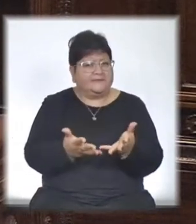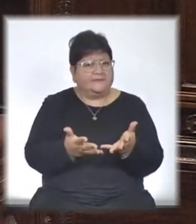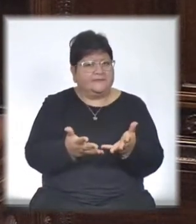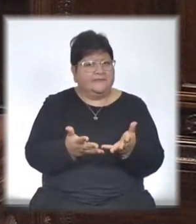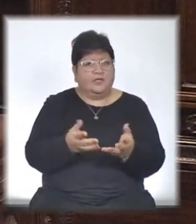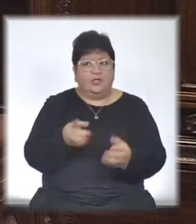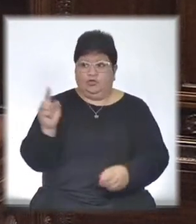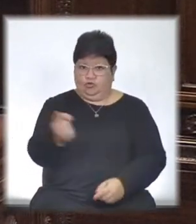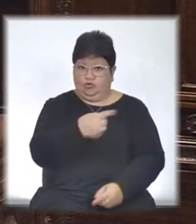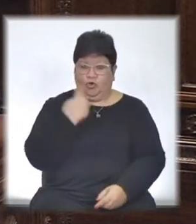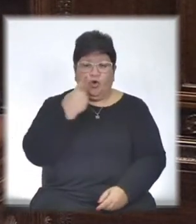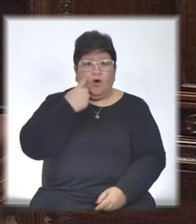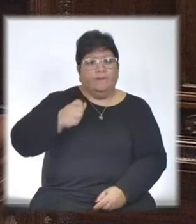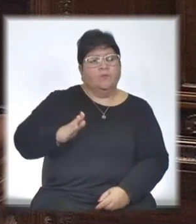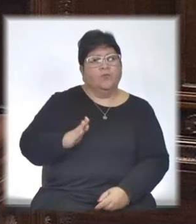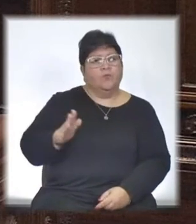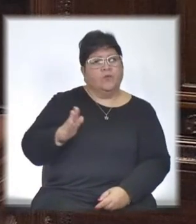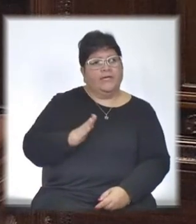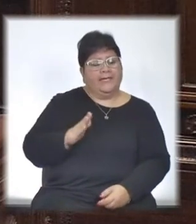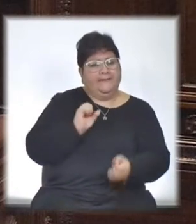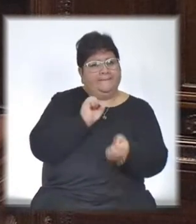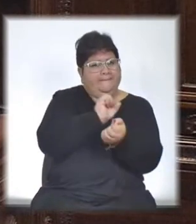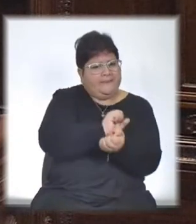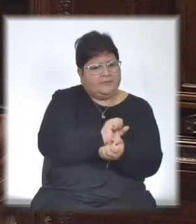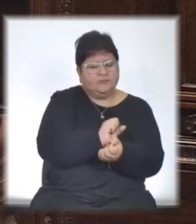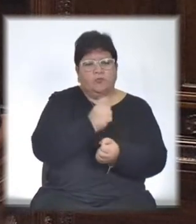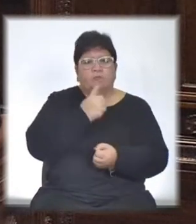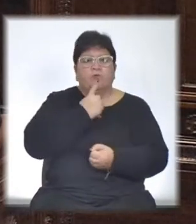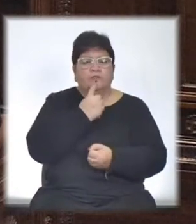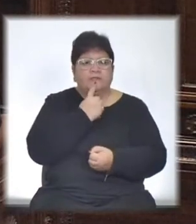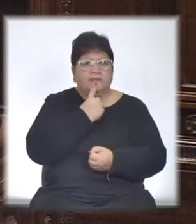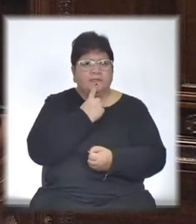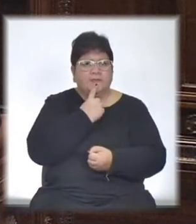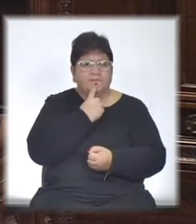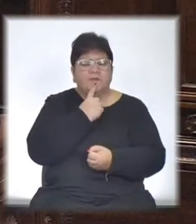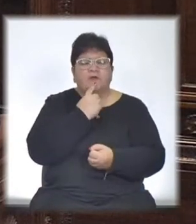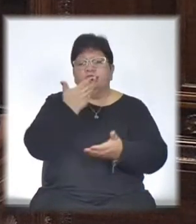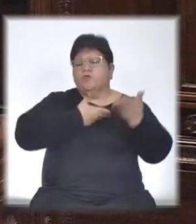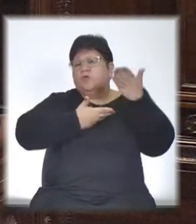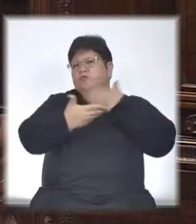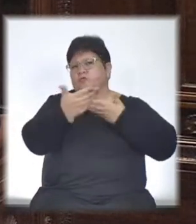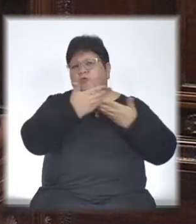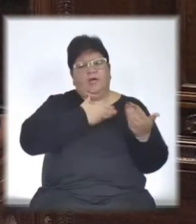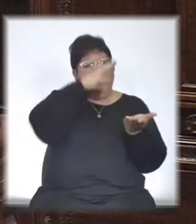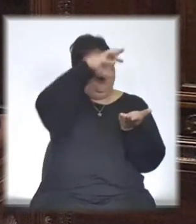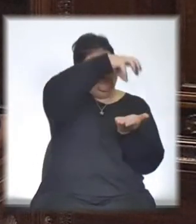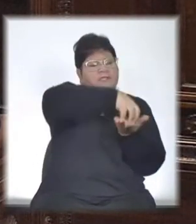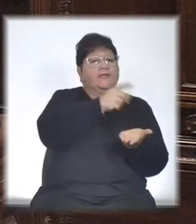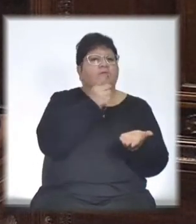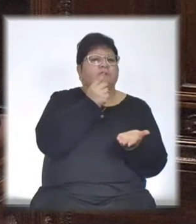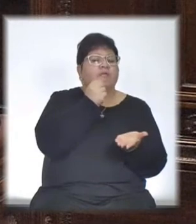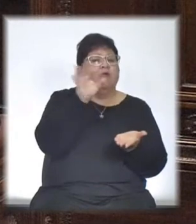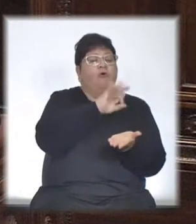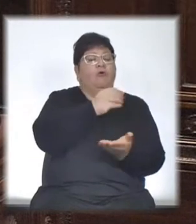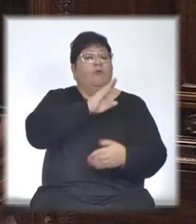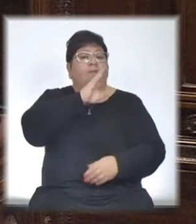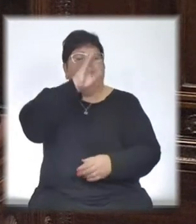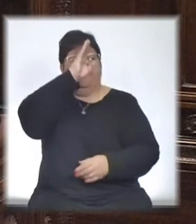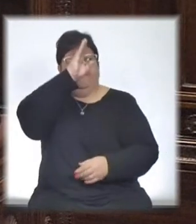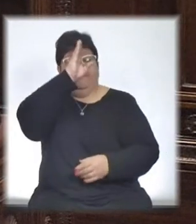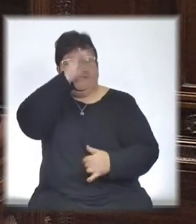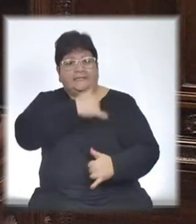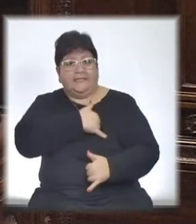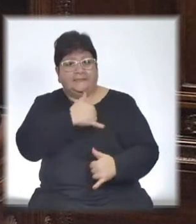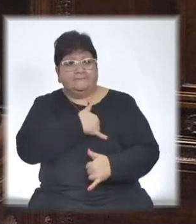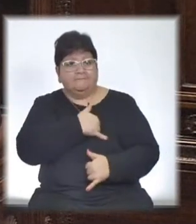Todas y todos los presos políticos pasaron por un periodo de tortura en unidades militares y policiales utilizadas masivamente y